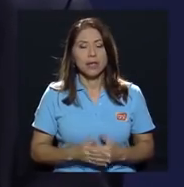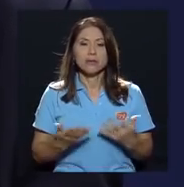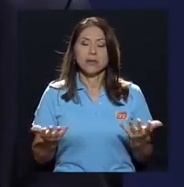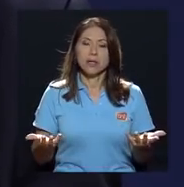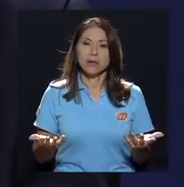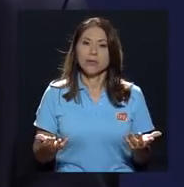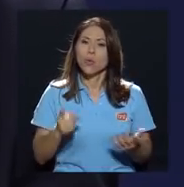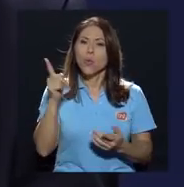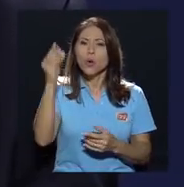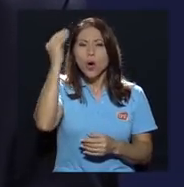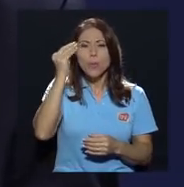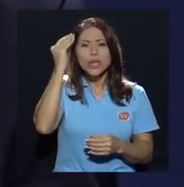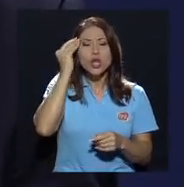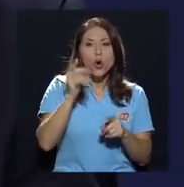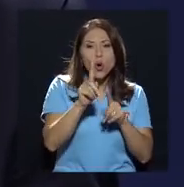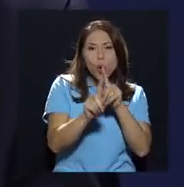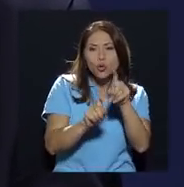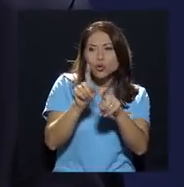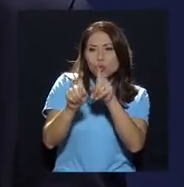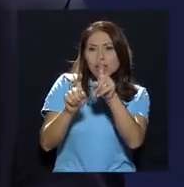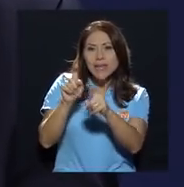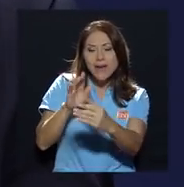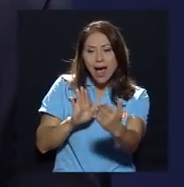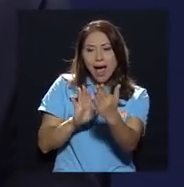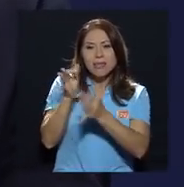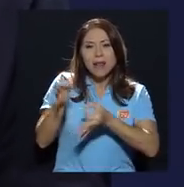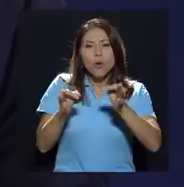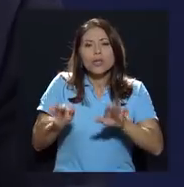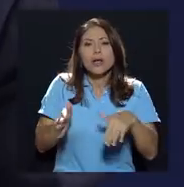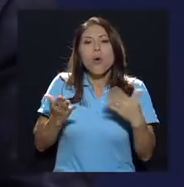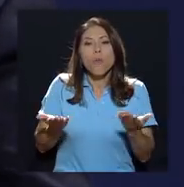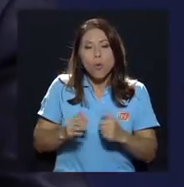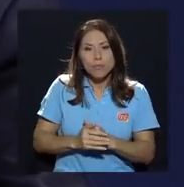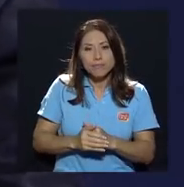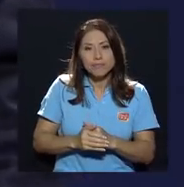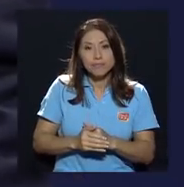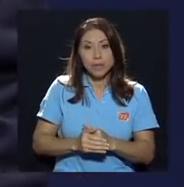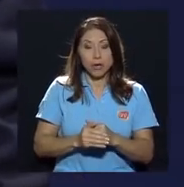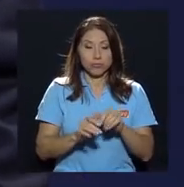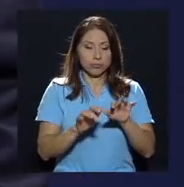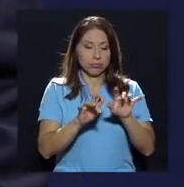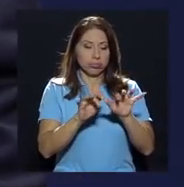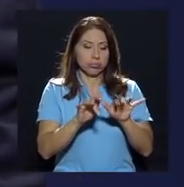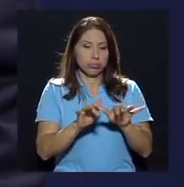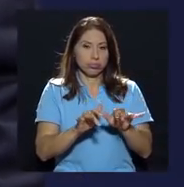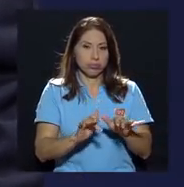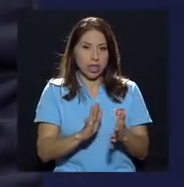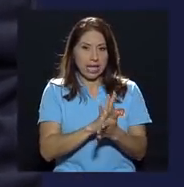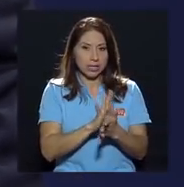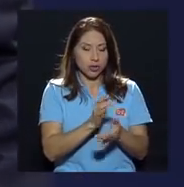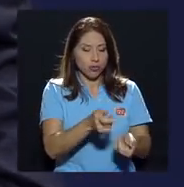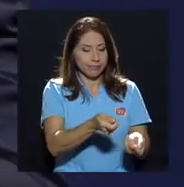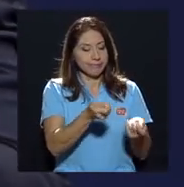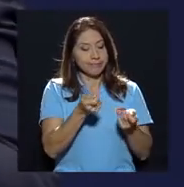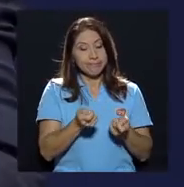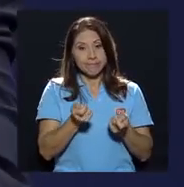se presenta una opinión consultiva a la corte se presenta un texto